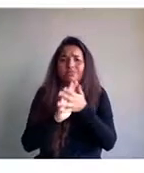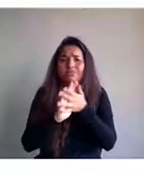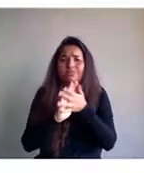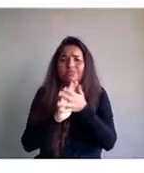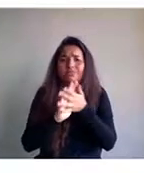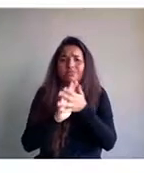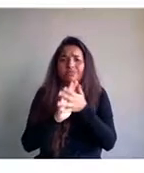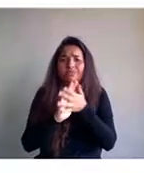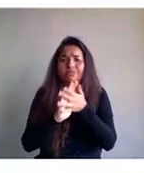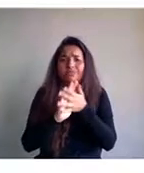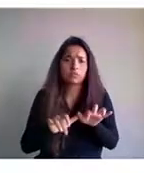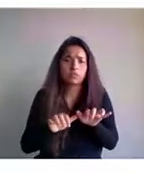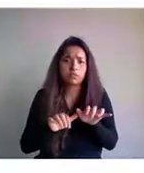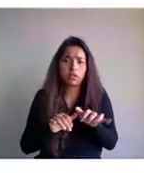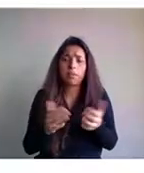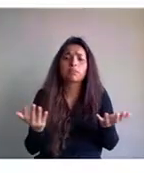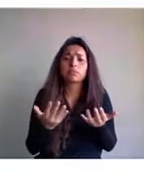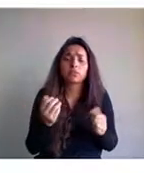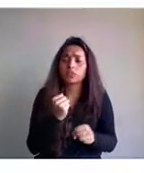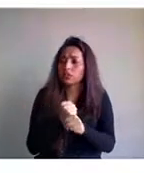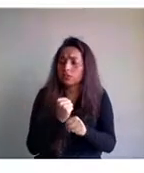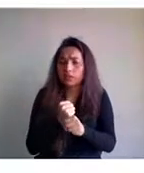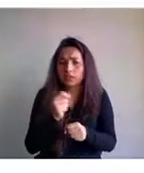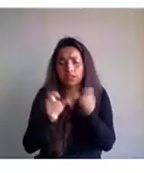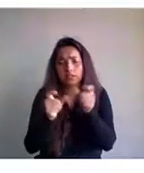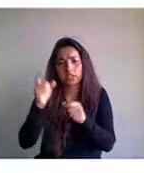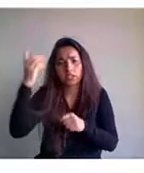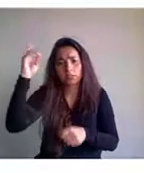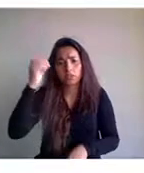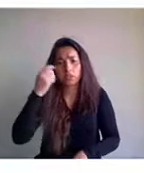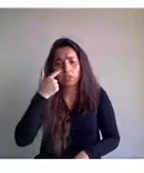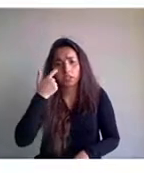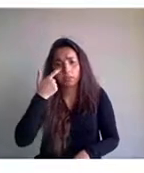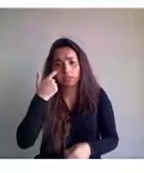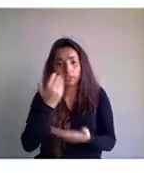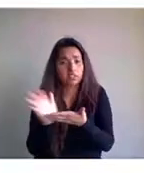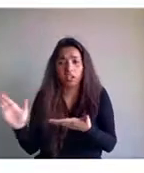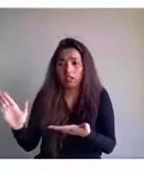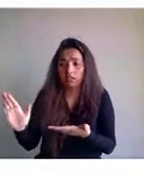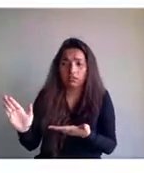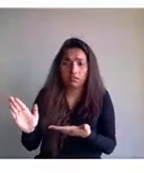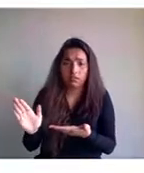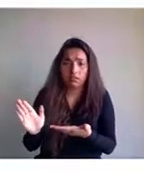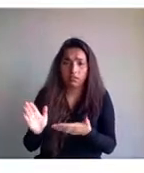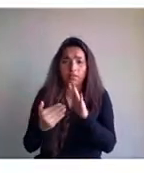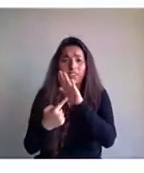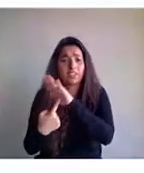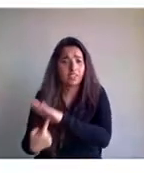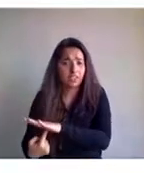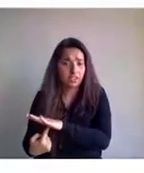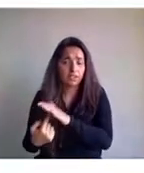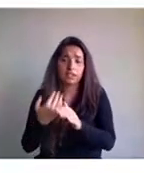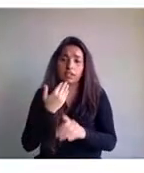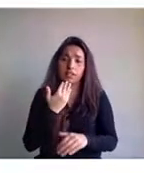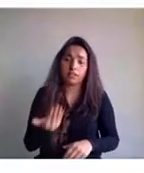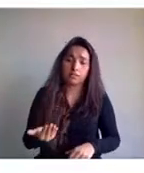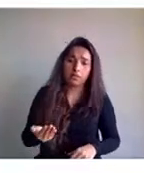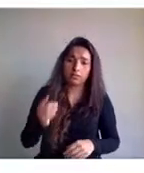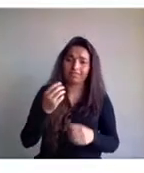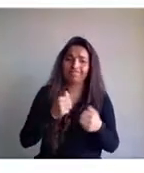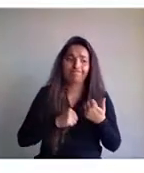tarde sectores que han estado marginados sus redes ha roto por estar bien ha sufrido por cuenta de la pandemia